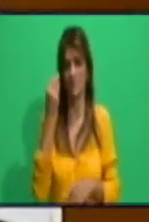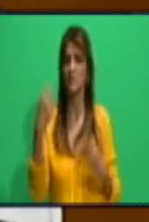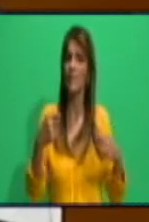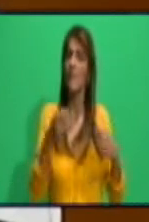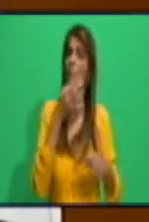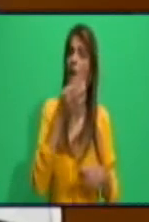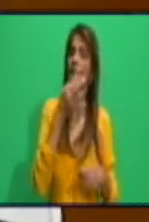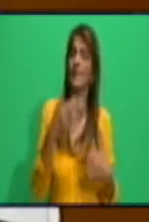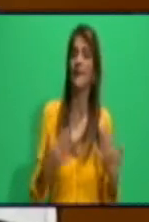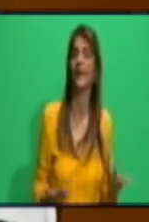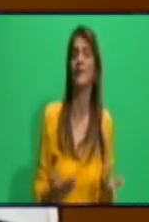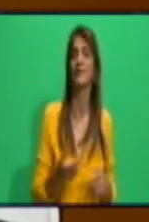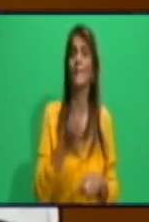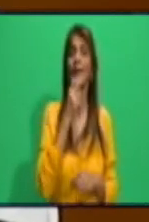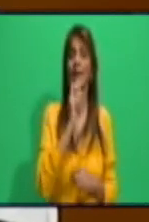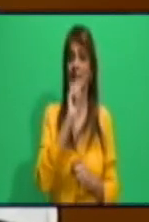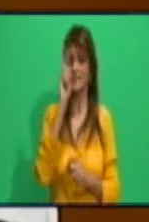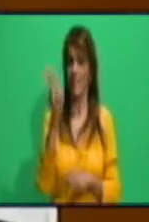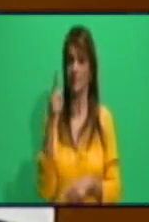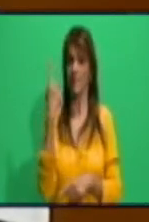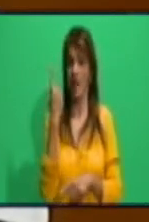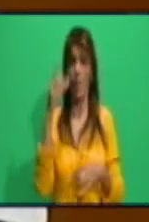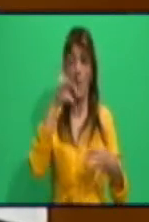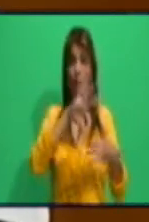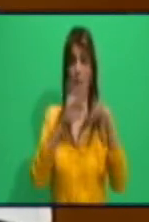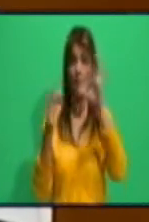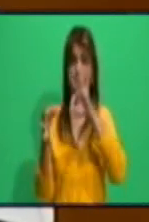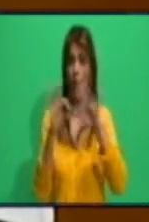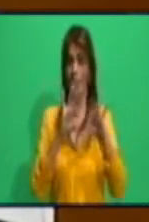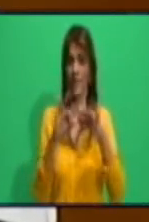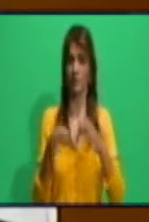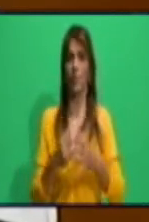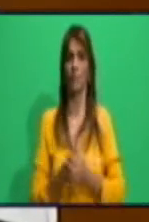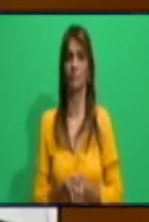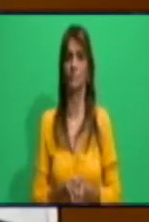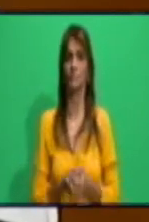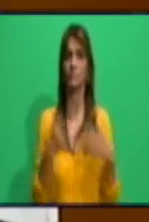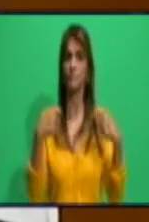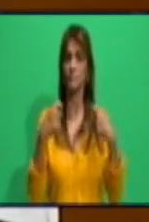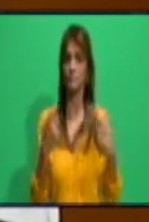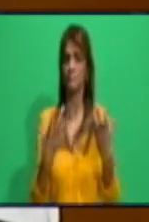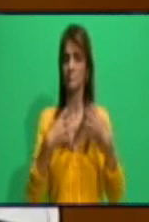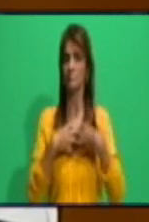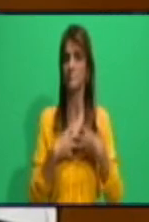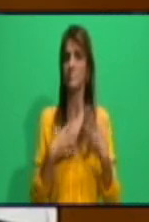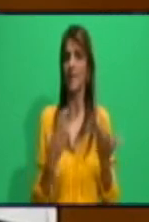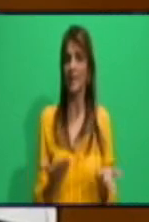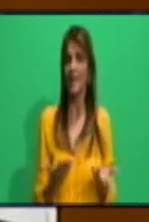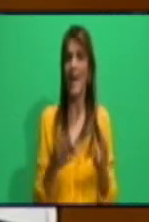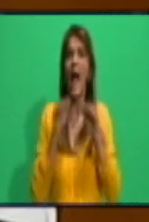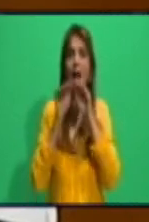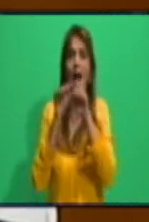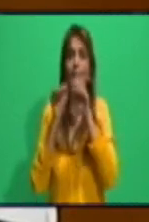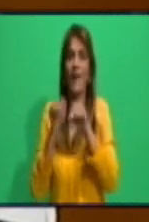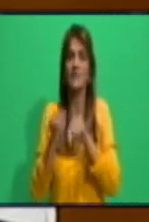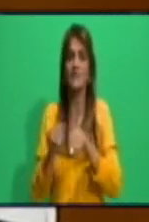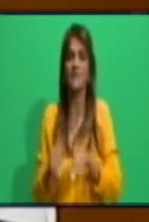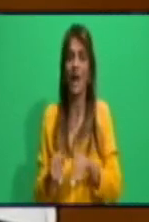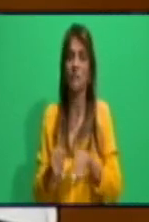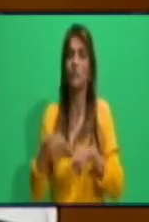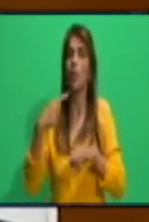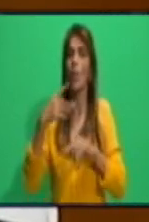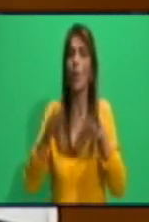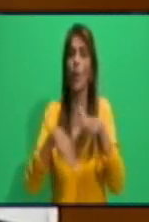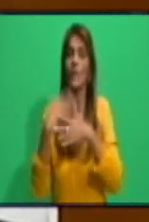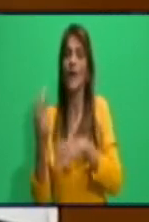que salga para un laboratorio de biología molecular tienen que darnos las capacidades. Entonces nosotros enviamos todos los días 200 a Holguín y al